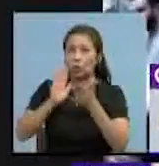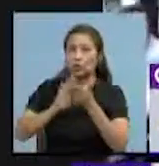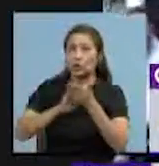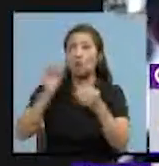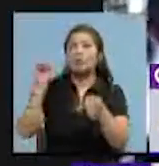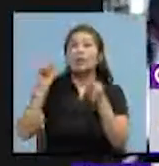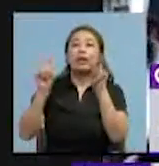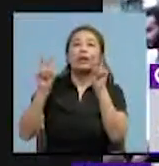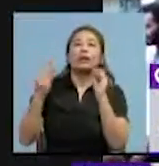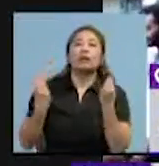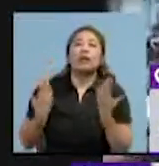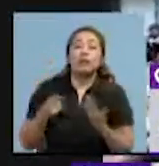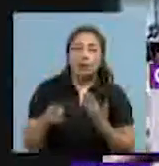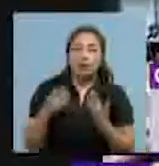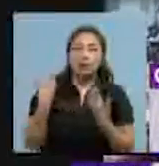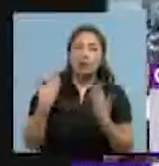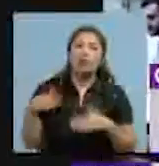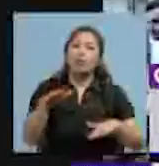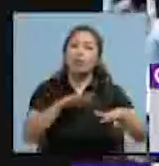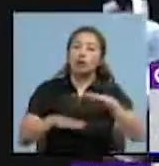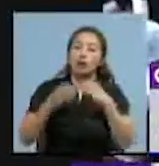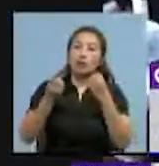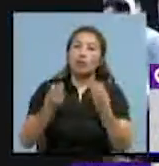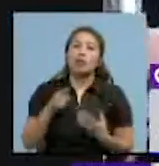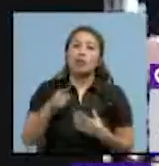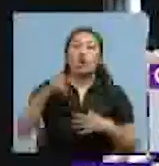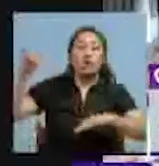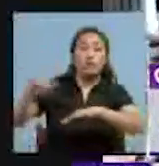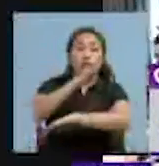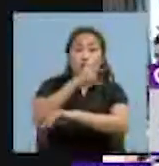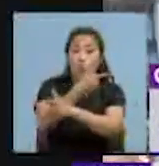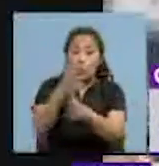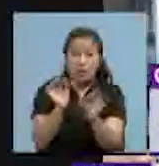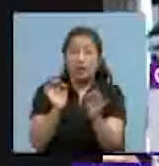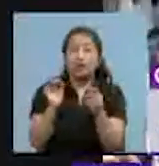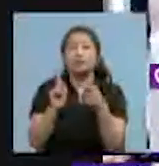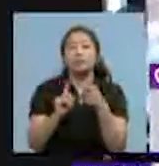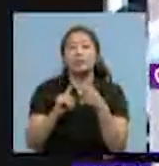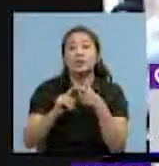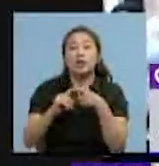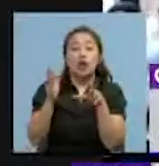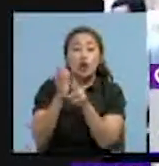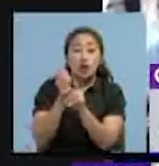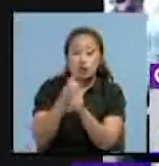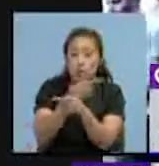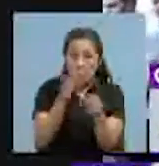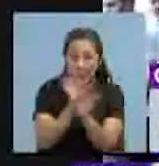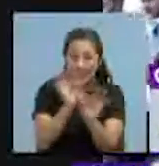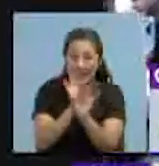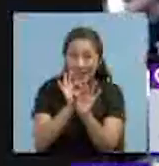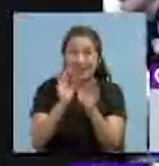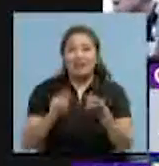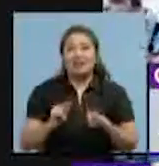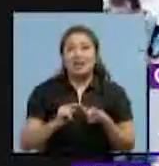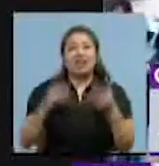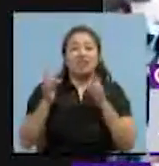tema de que, bueno, se podía haber organizado un poco mejor. No había aéreos, no había transporte no